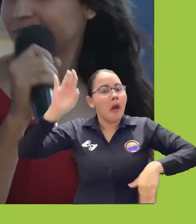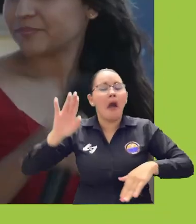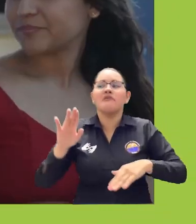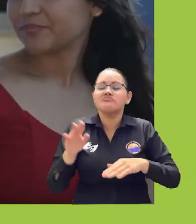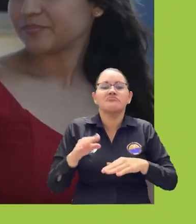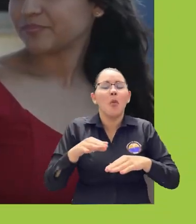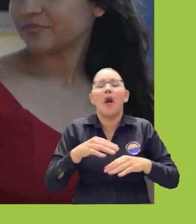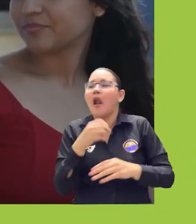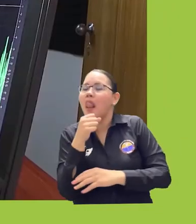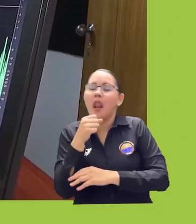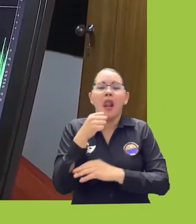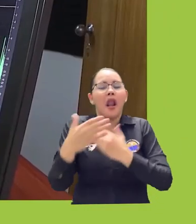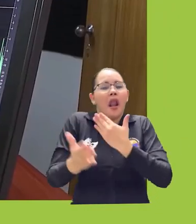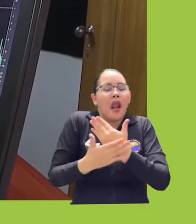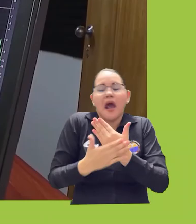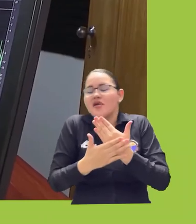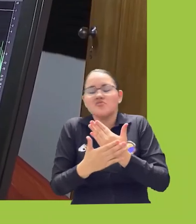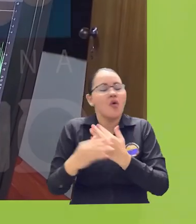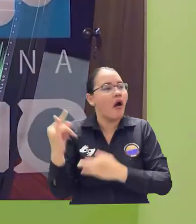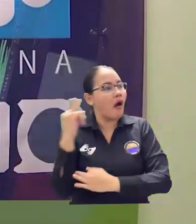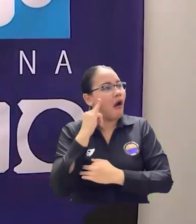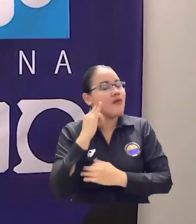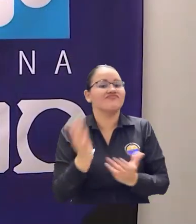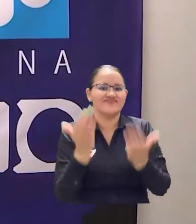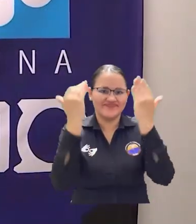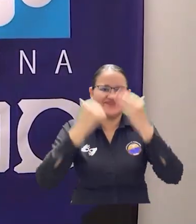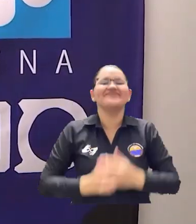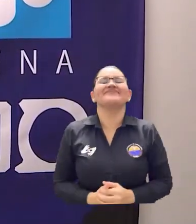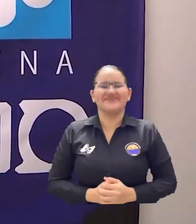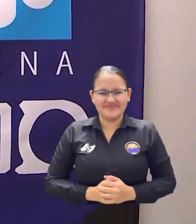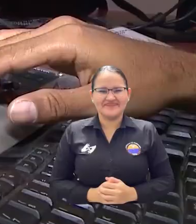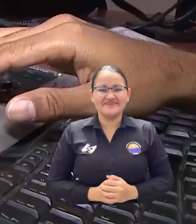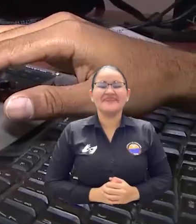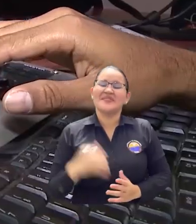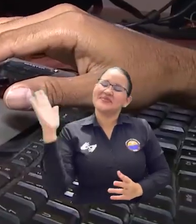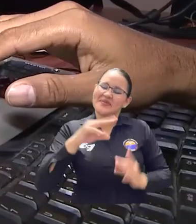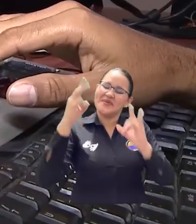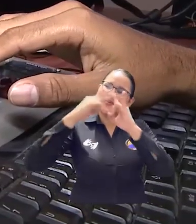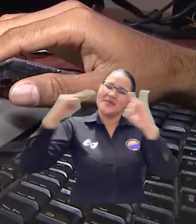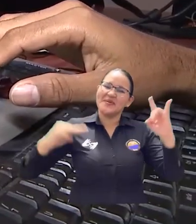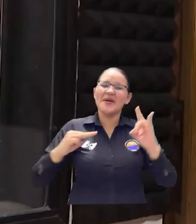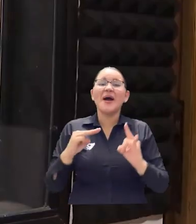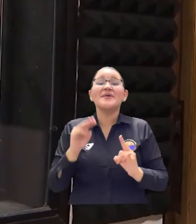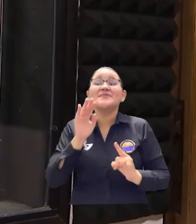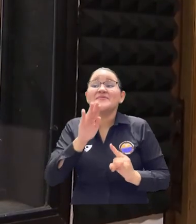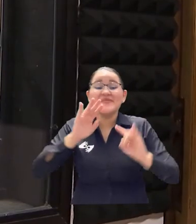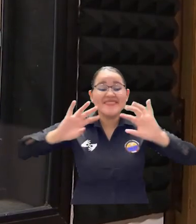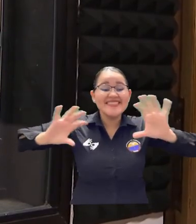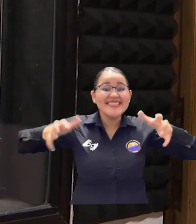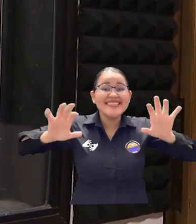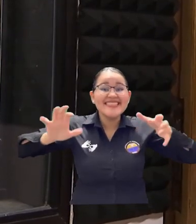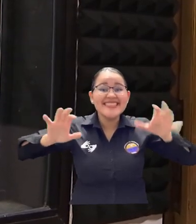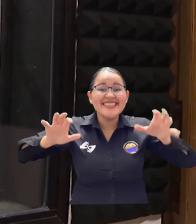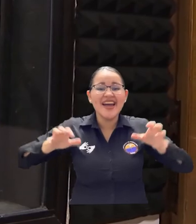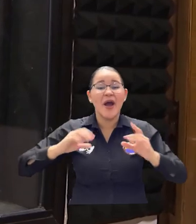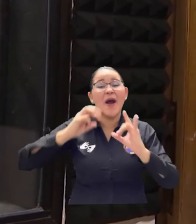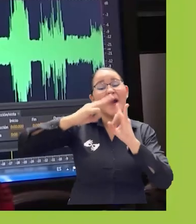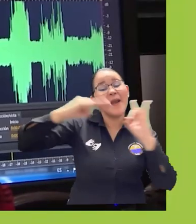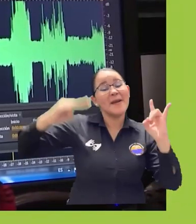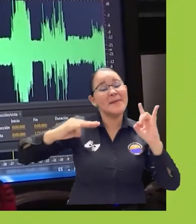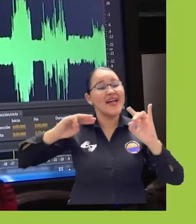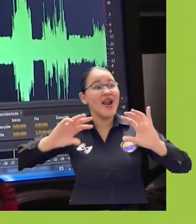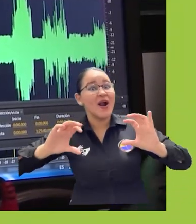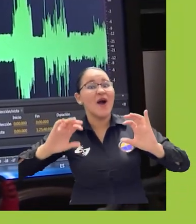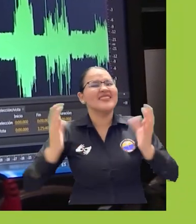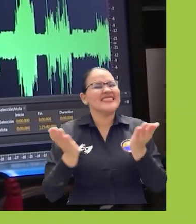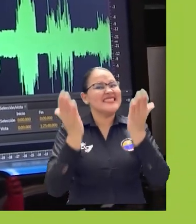La emisora cultural de nuestra Casa de Estudios Superiores, Unimagdalena Radio, celebra 14 años de estar al aire formando